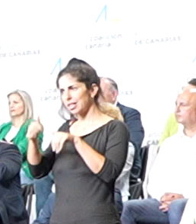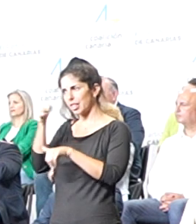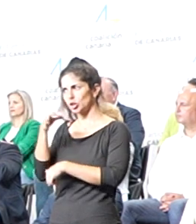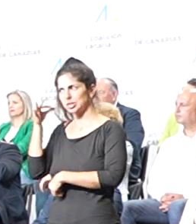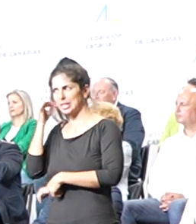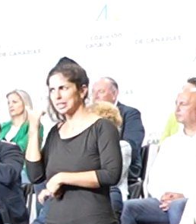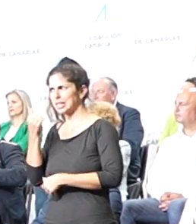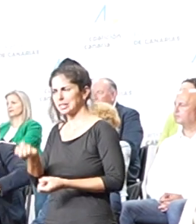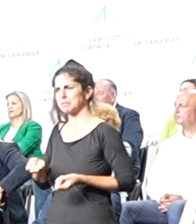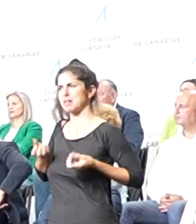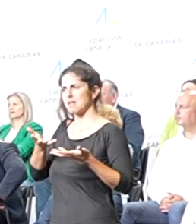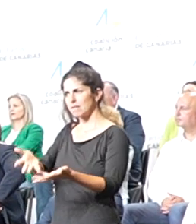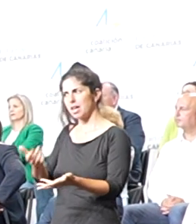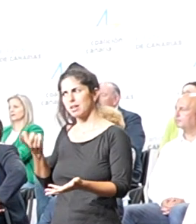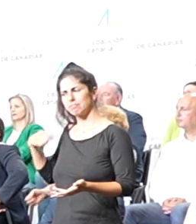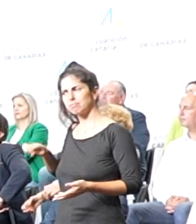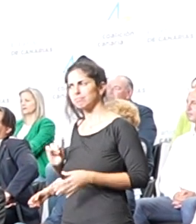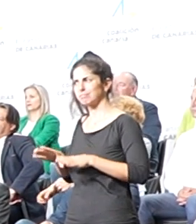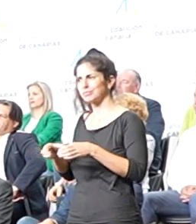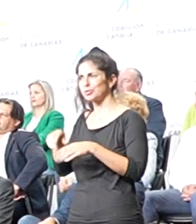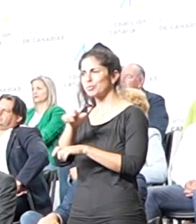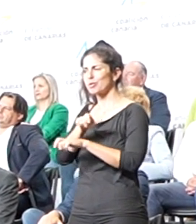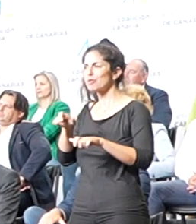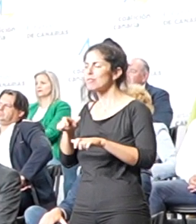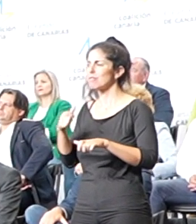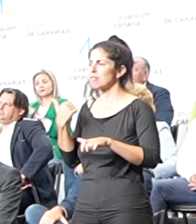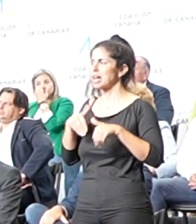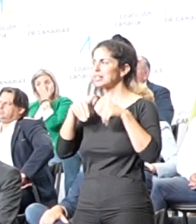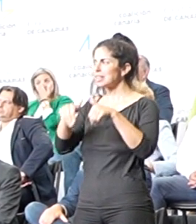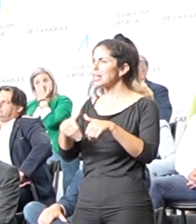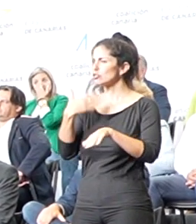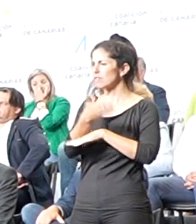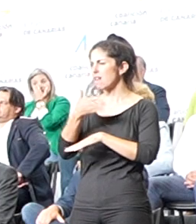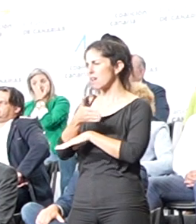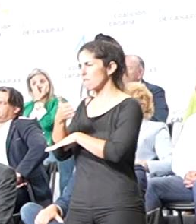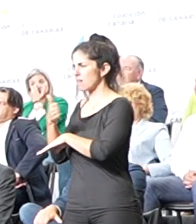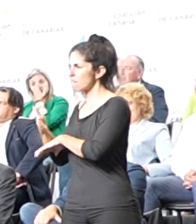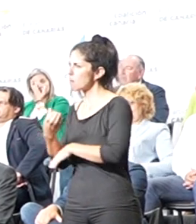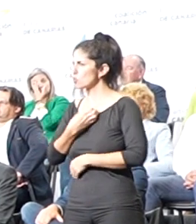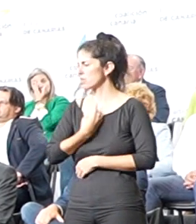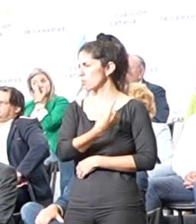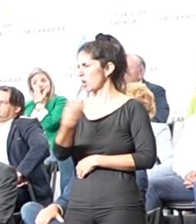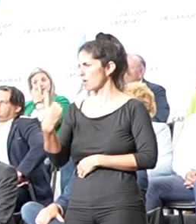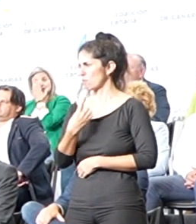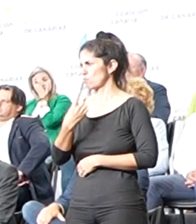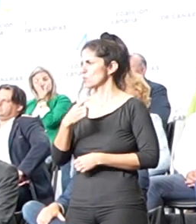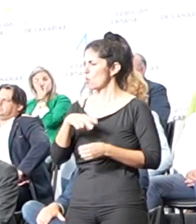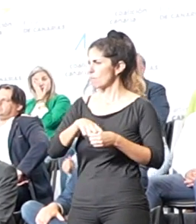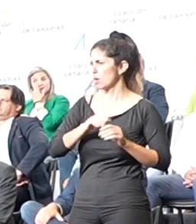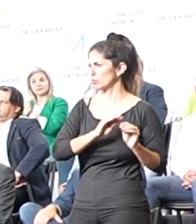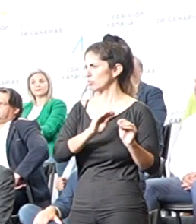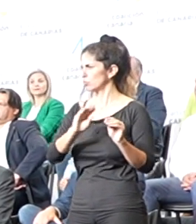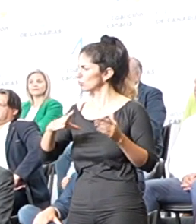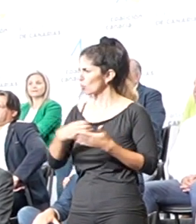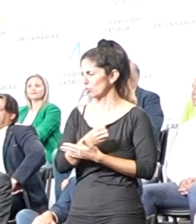que están pateándose cada rincón de su municipio, de su pueblo, de